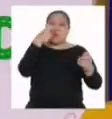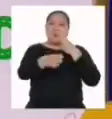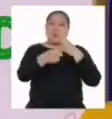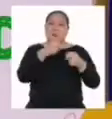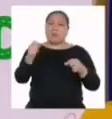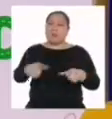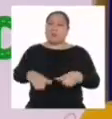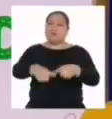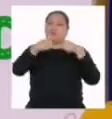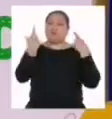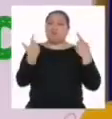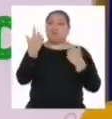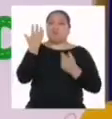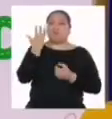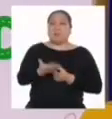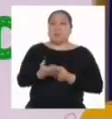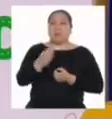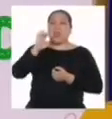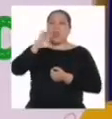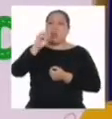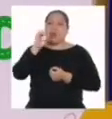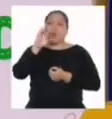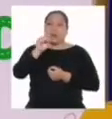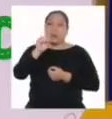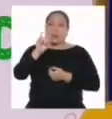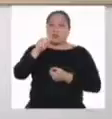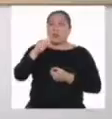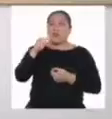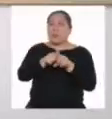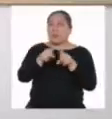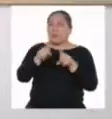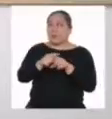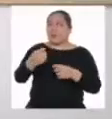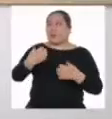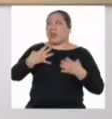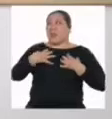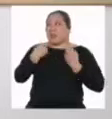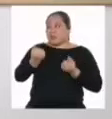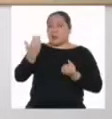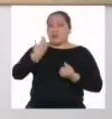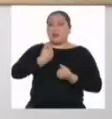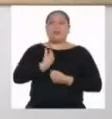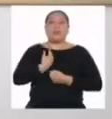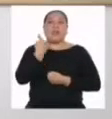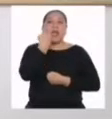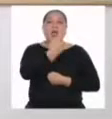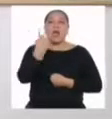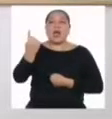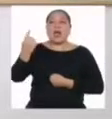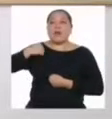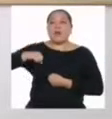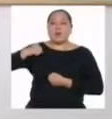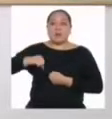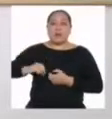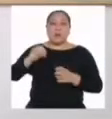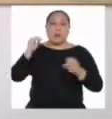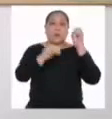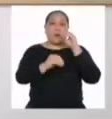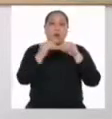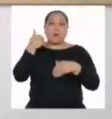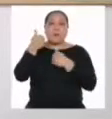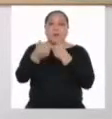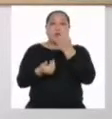problema muy grave para el ecosistema y para nuestra propia salud. Por lo general, cada municipalidad